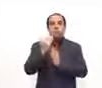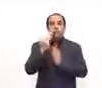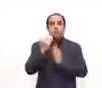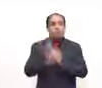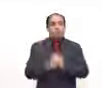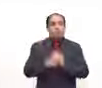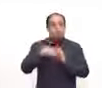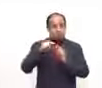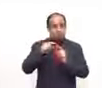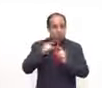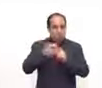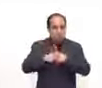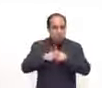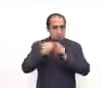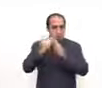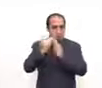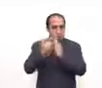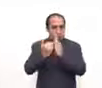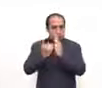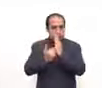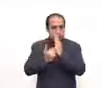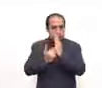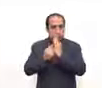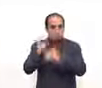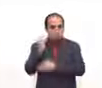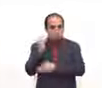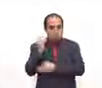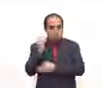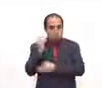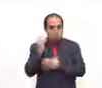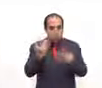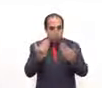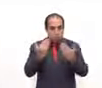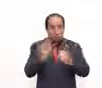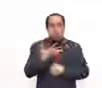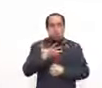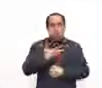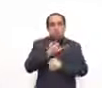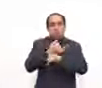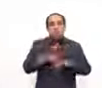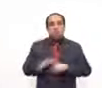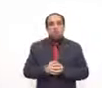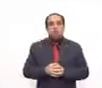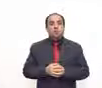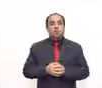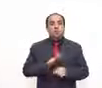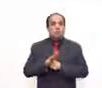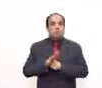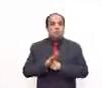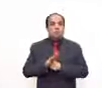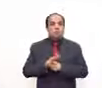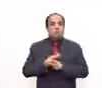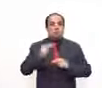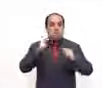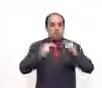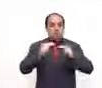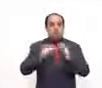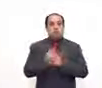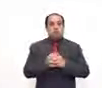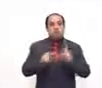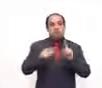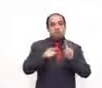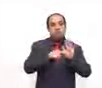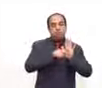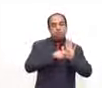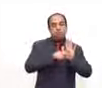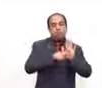desde octubre en realidad tenemos datos en los cuales el promedio de la tasa de crecimiento es negativo, es decir, estamos bajando comparado con cómo